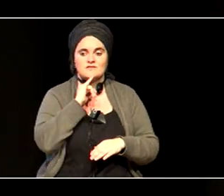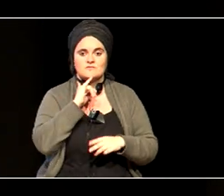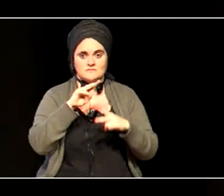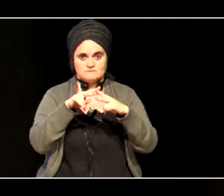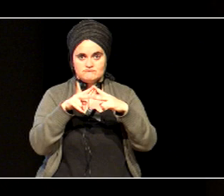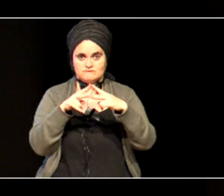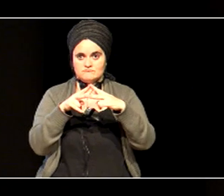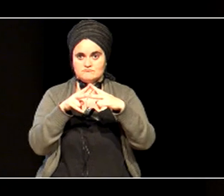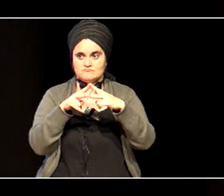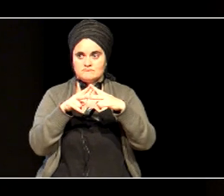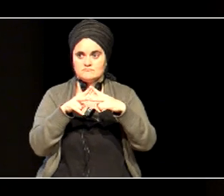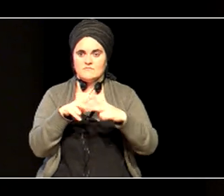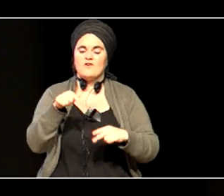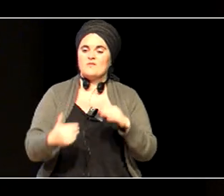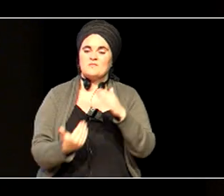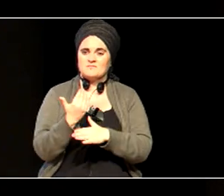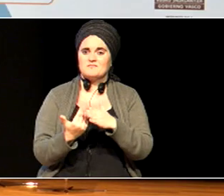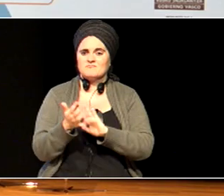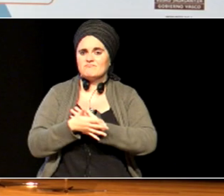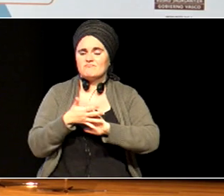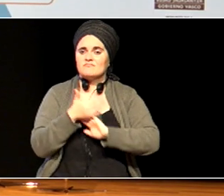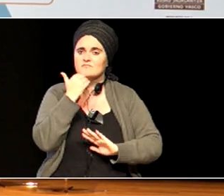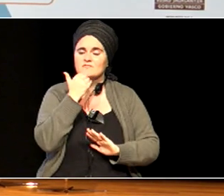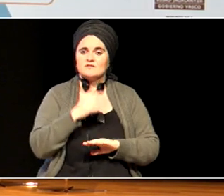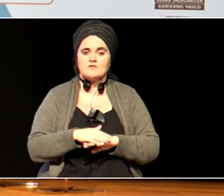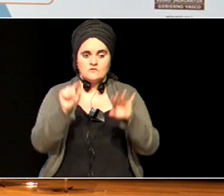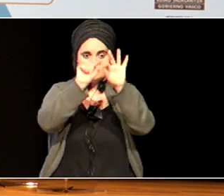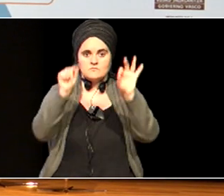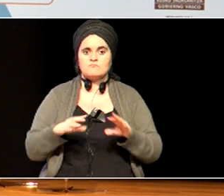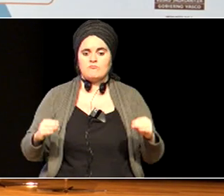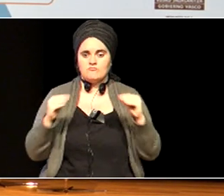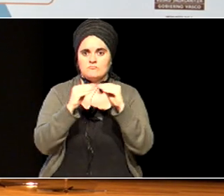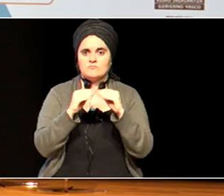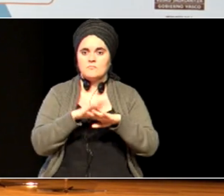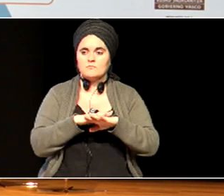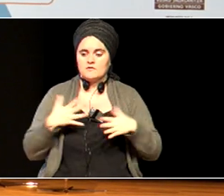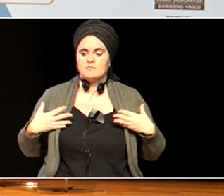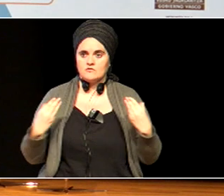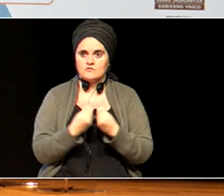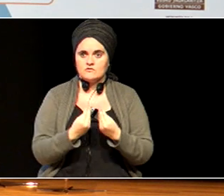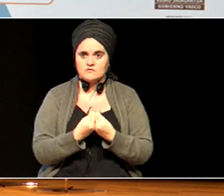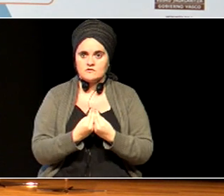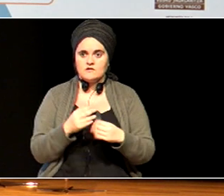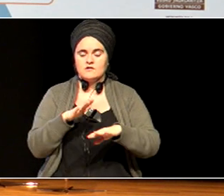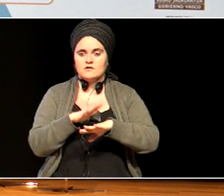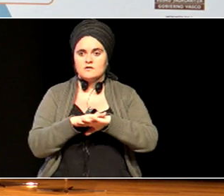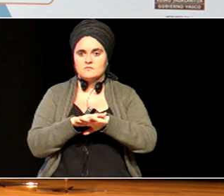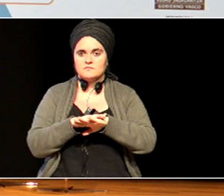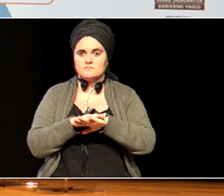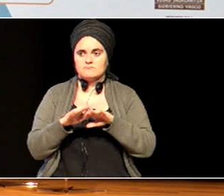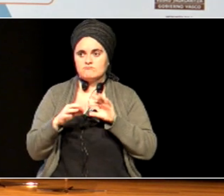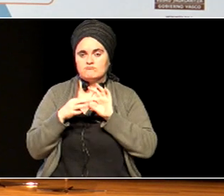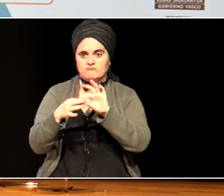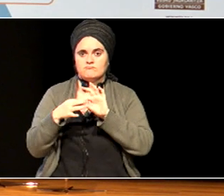dugu, edo sarri itsegin dugu gargoixean horretaz, un marco komun, para la konvivencia, y para la equidad, que